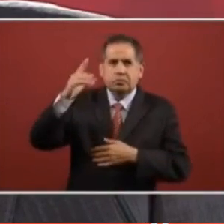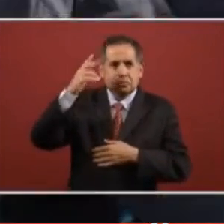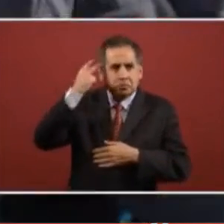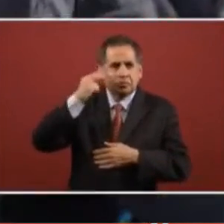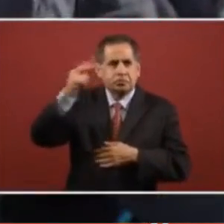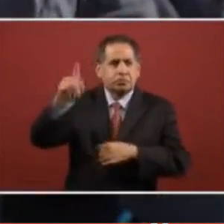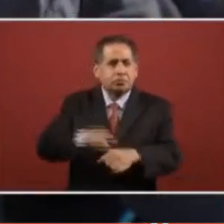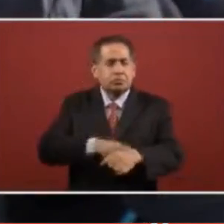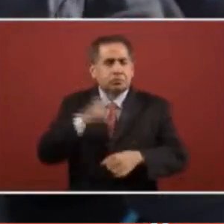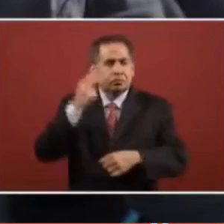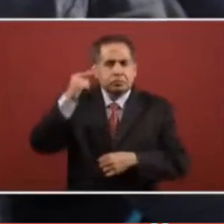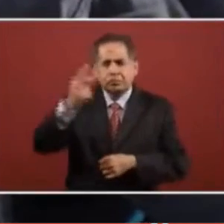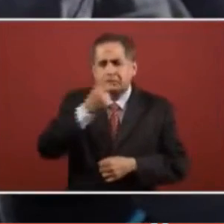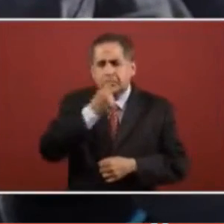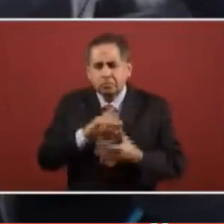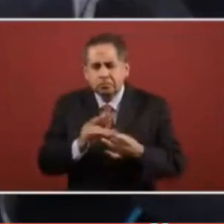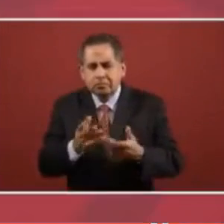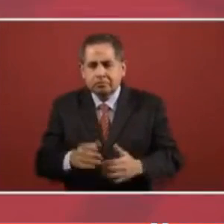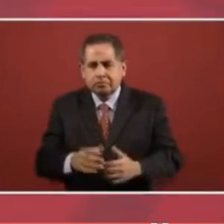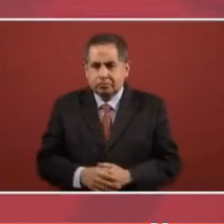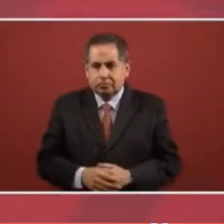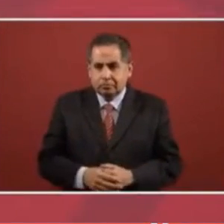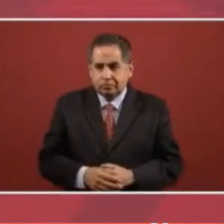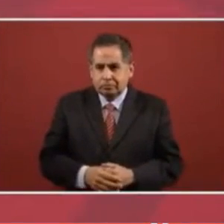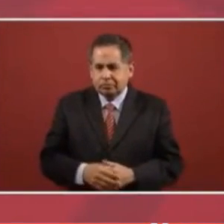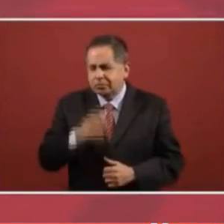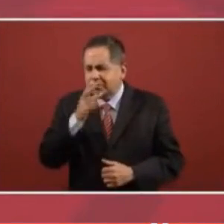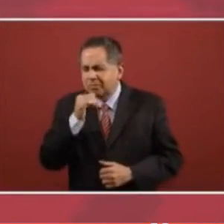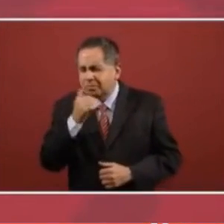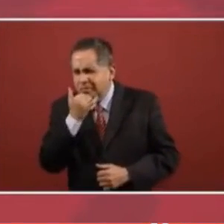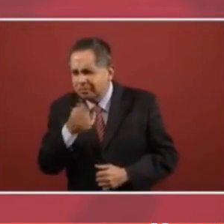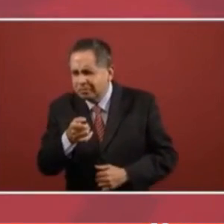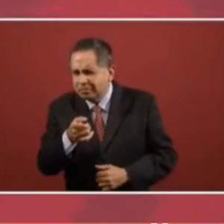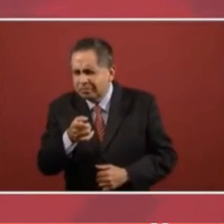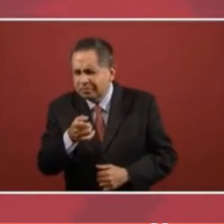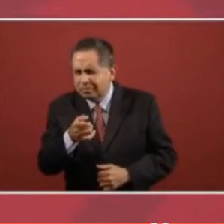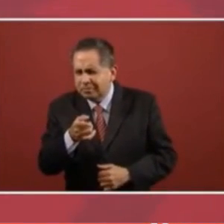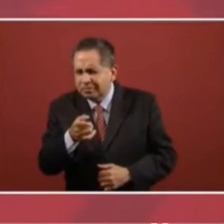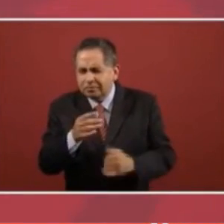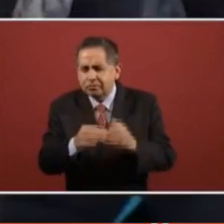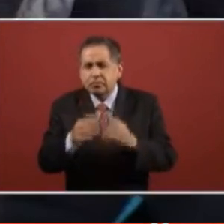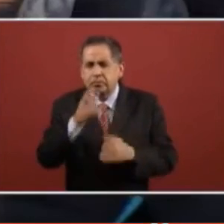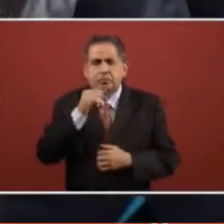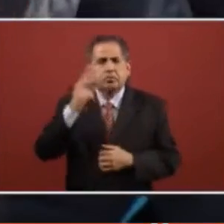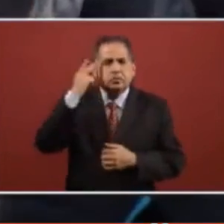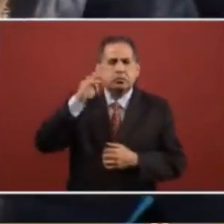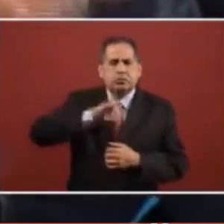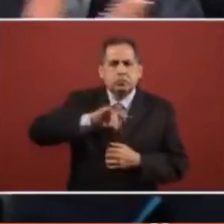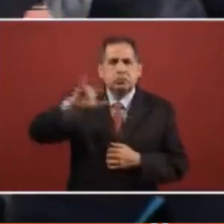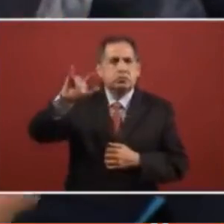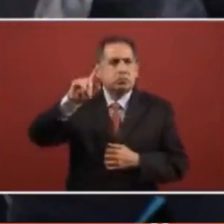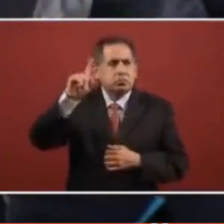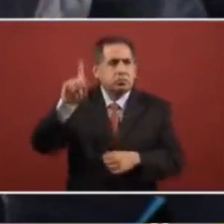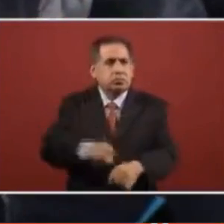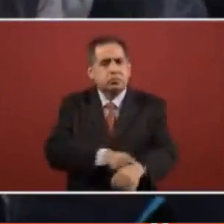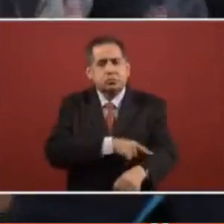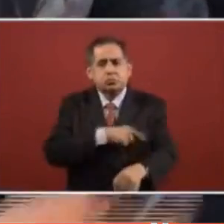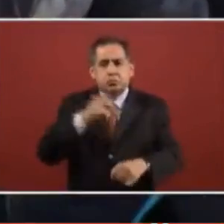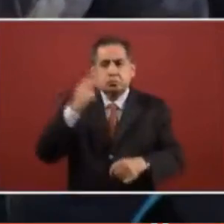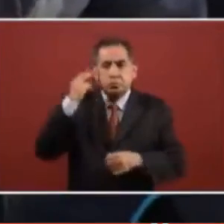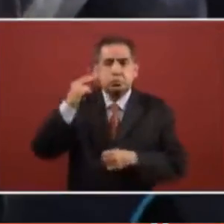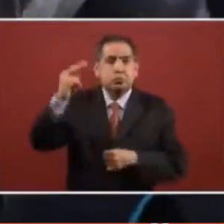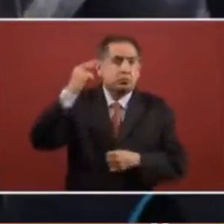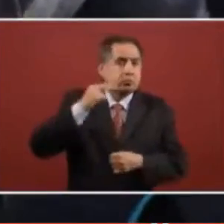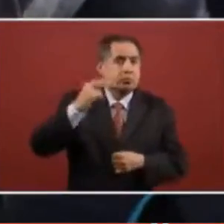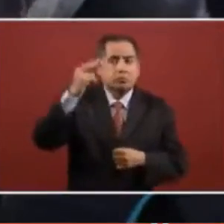chayotero comprobado que cobraba millones del gobierno de Peña además de recibir chayote por parte del gobierno que encabezó Miguel Ángel Mancera